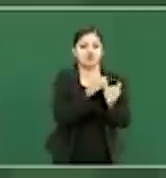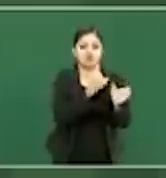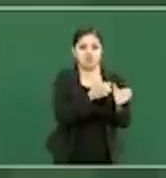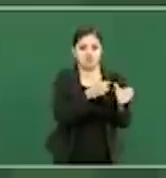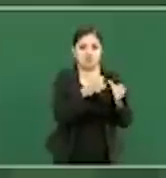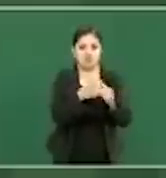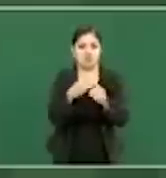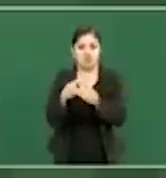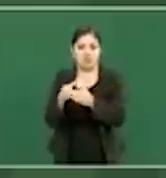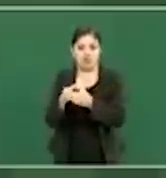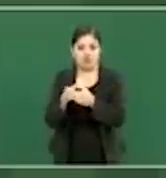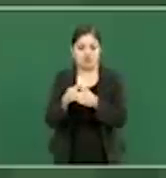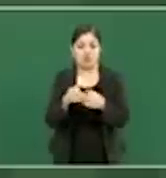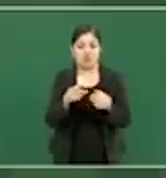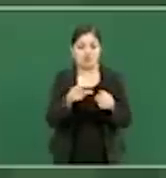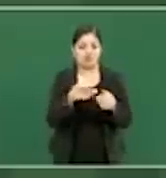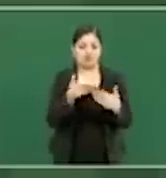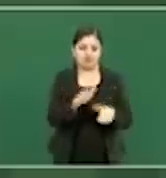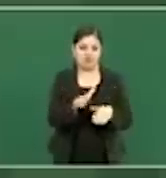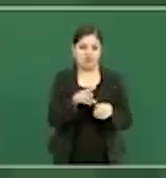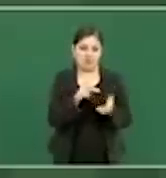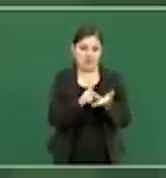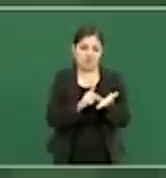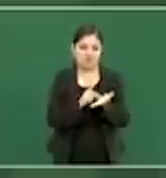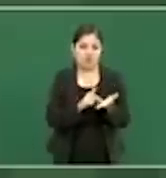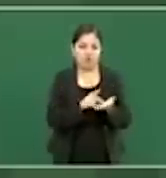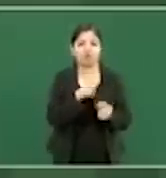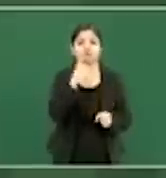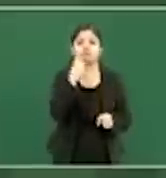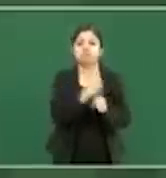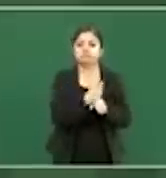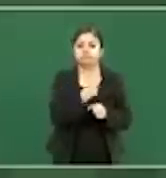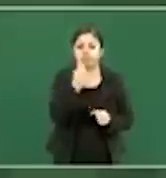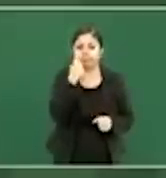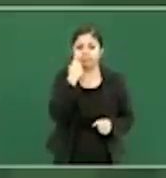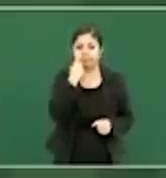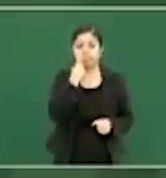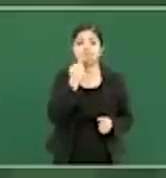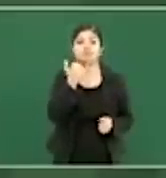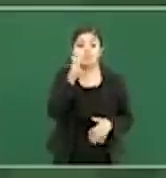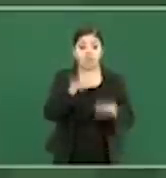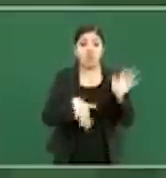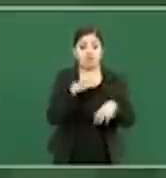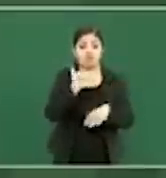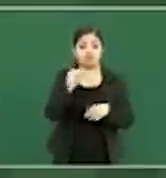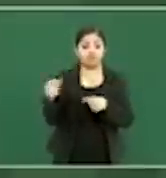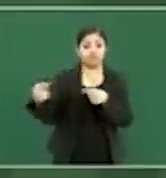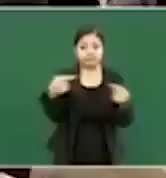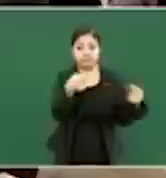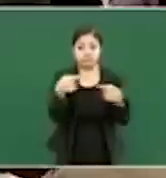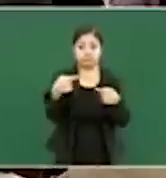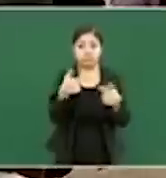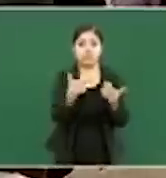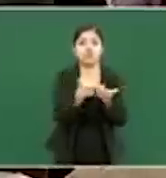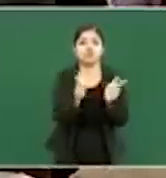más homicidios. Y en algunos casos son enfrentamientos entre bandas